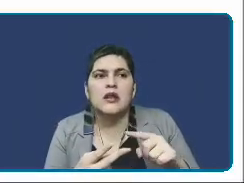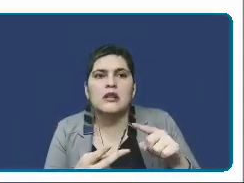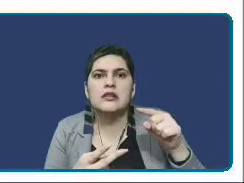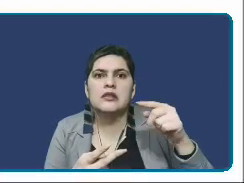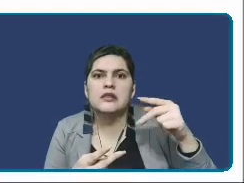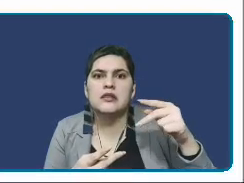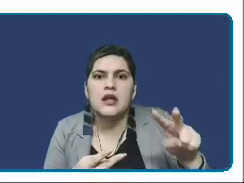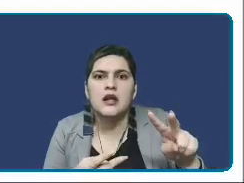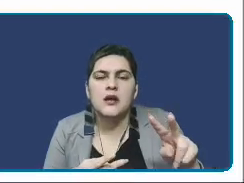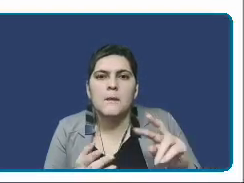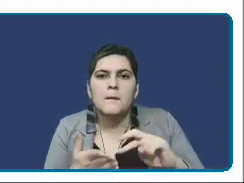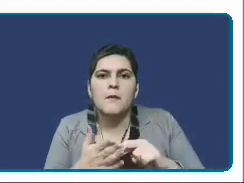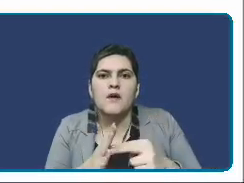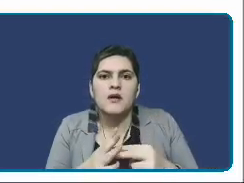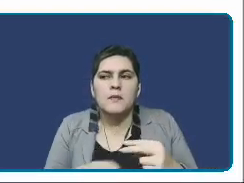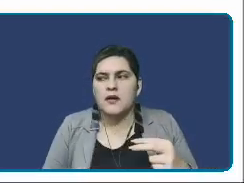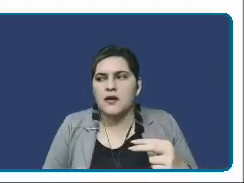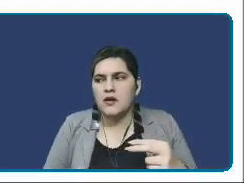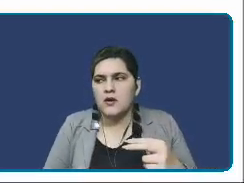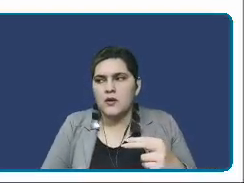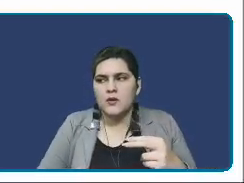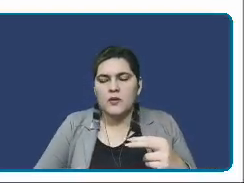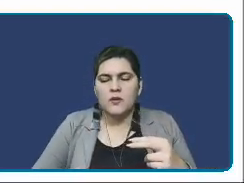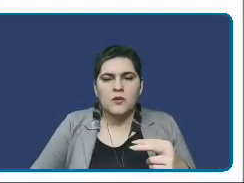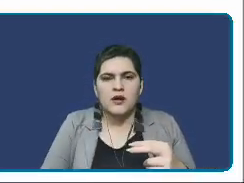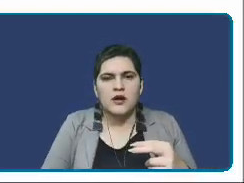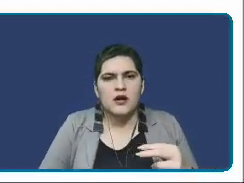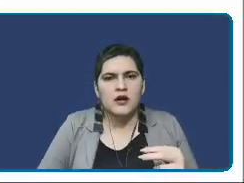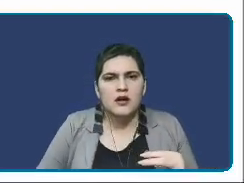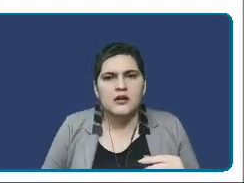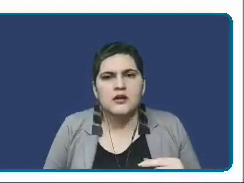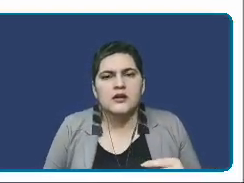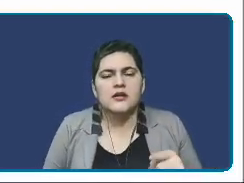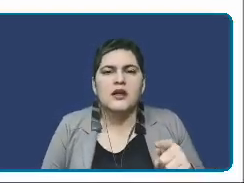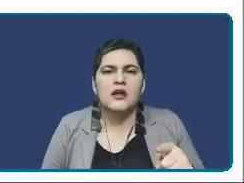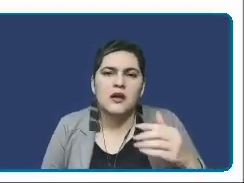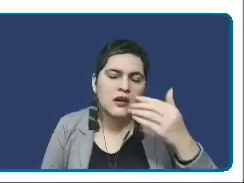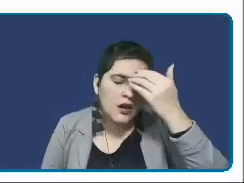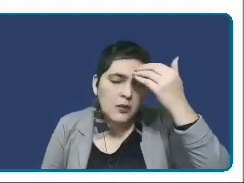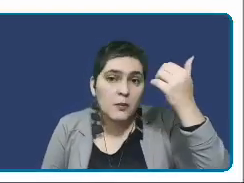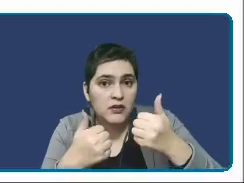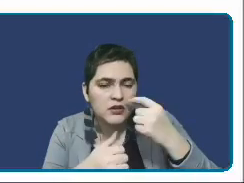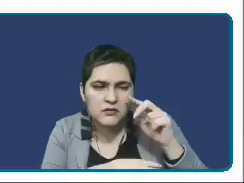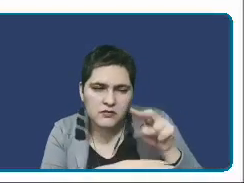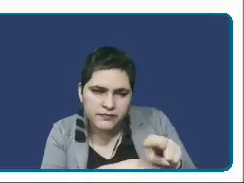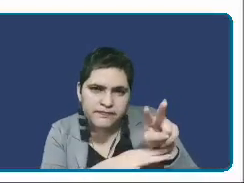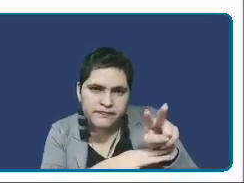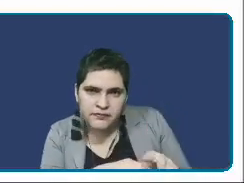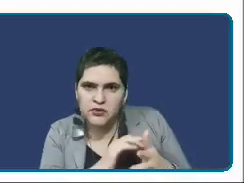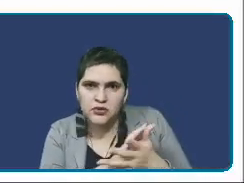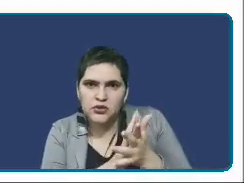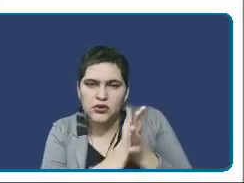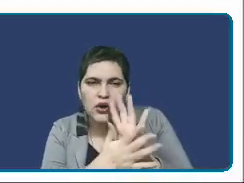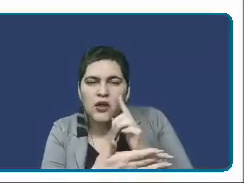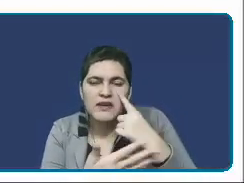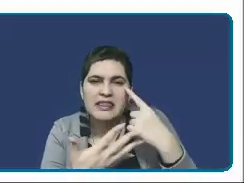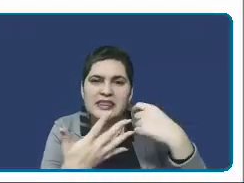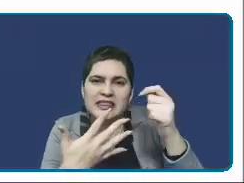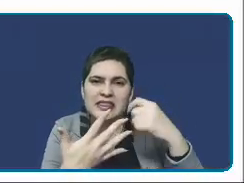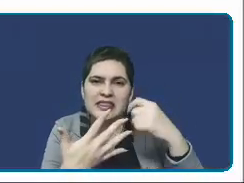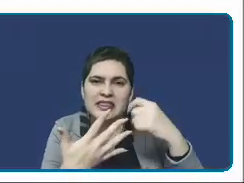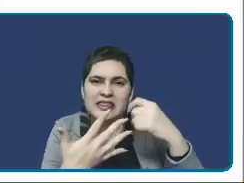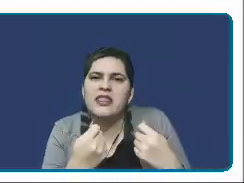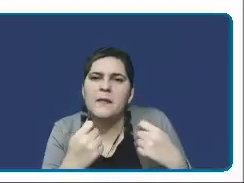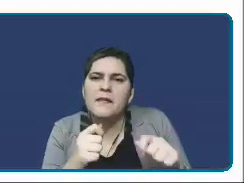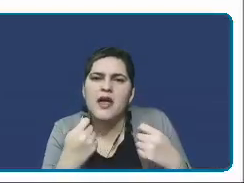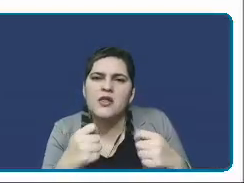cierto?, que todos requieren evaluación y apoyo nutricional específicamente como parte del tratamiento, porque tengo que ir a buscar que no se hayan